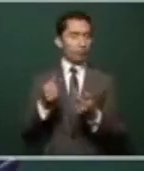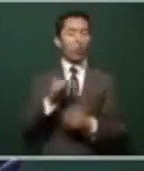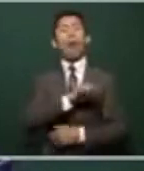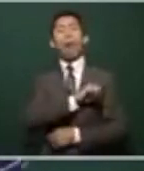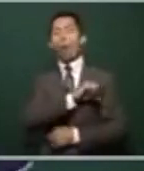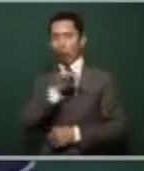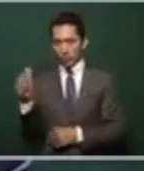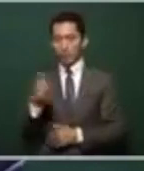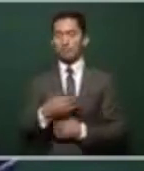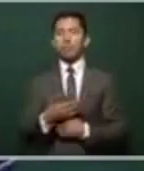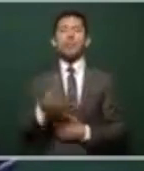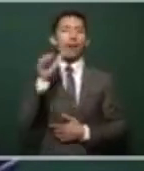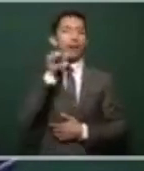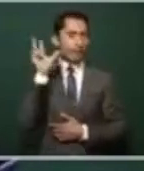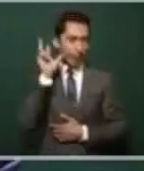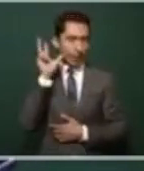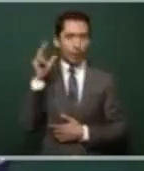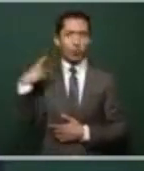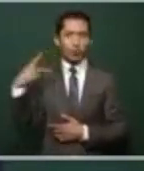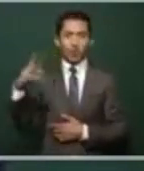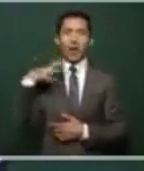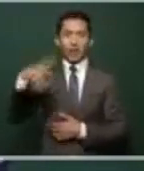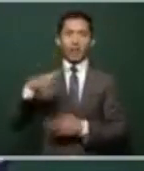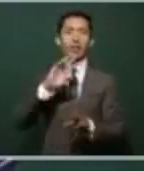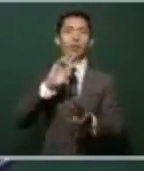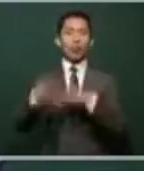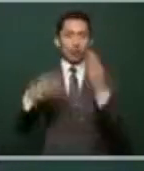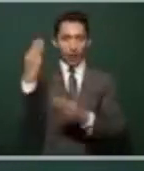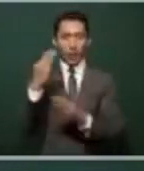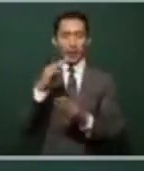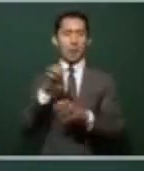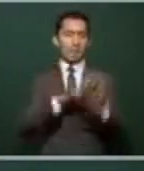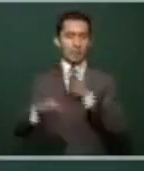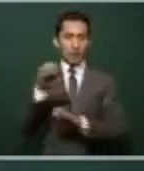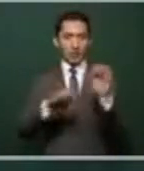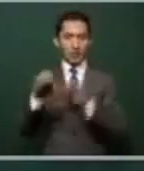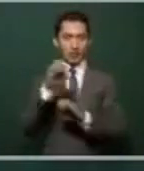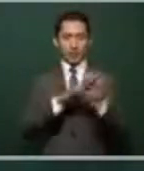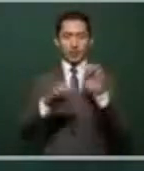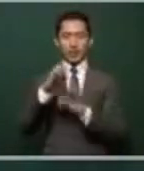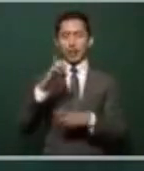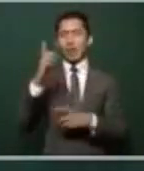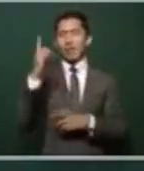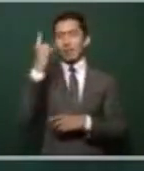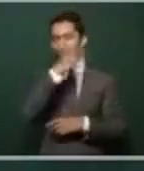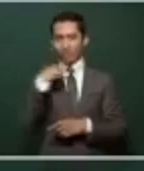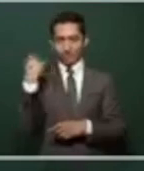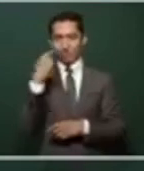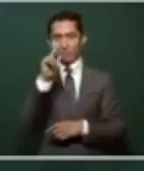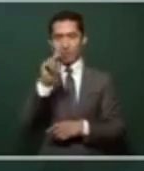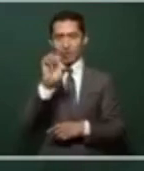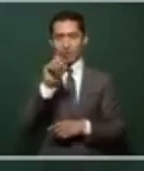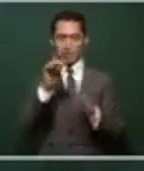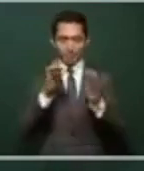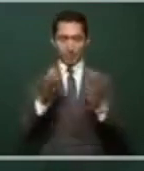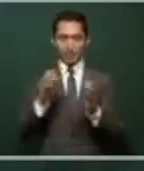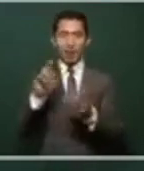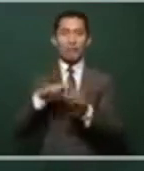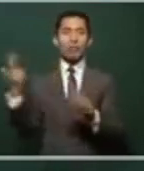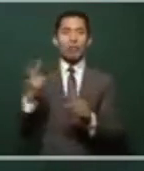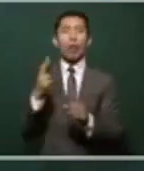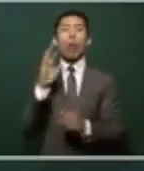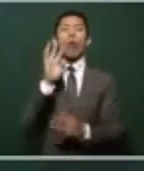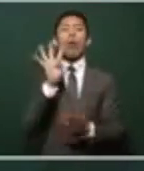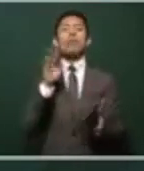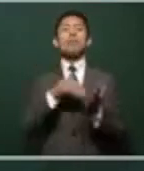el gerente mundial de Pepsi, ellos sí dieron a conocer,